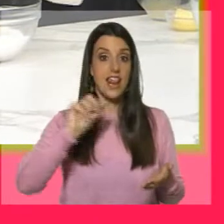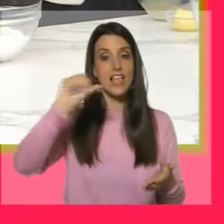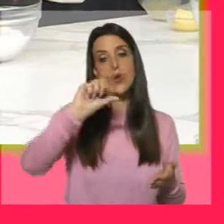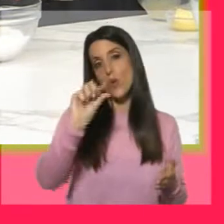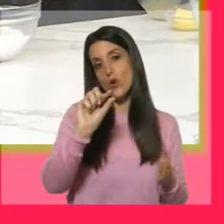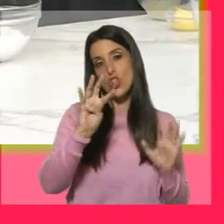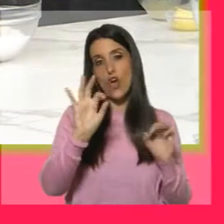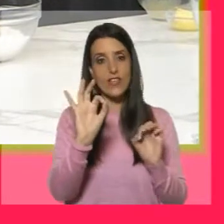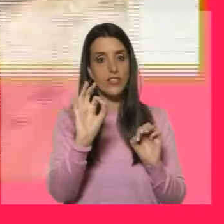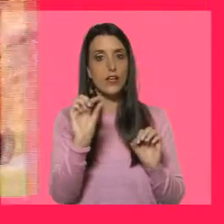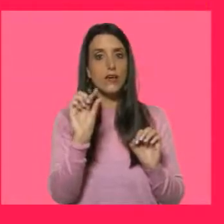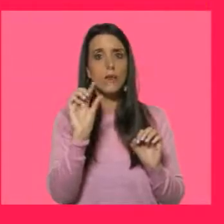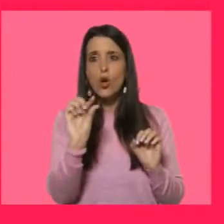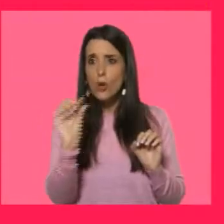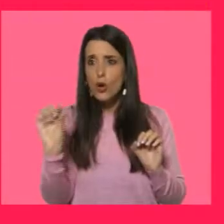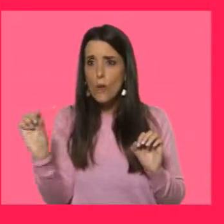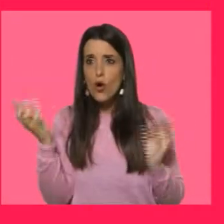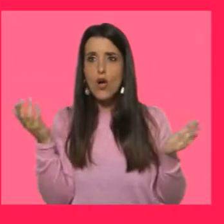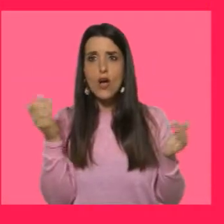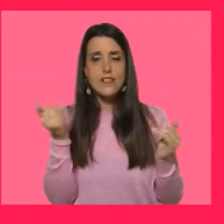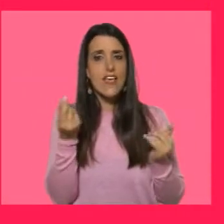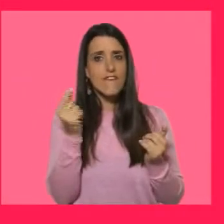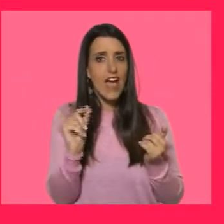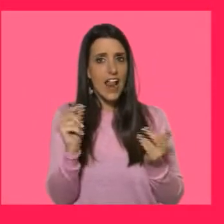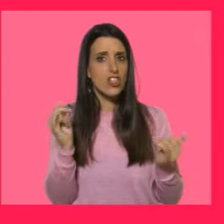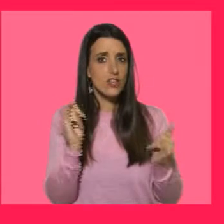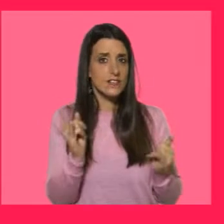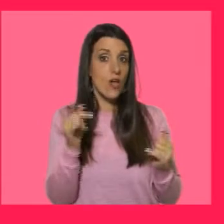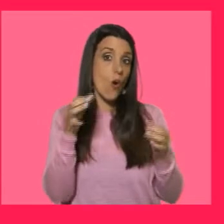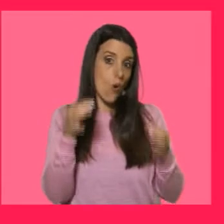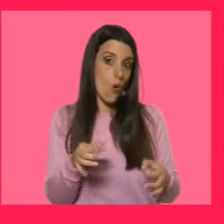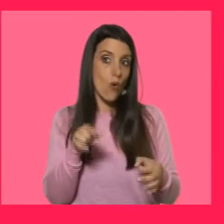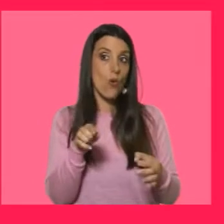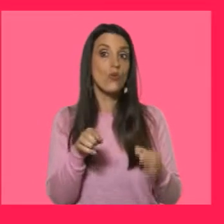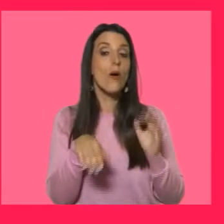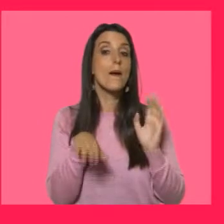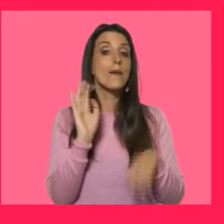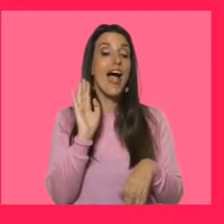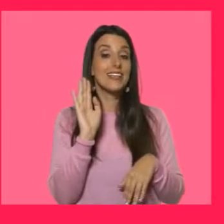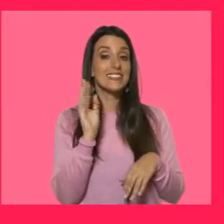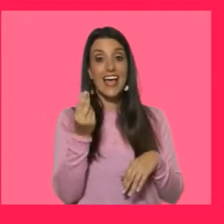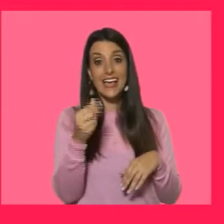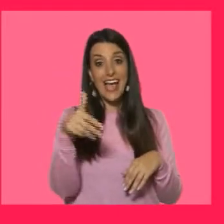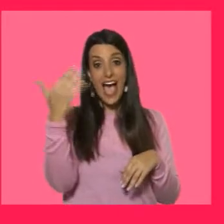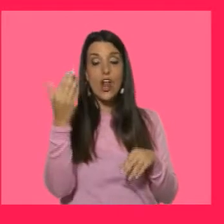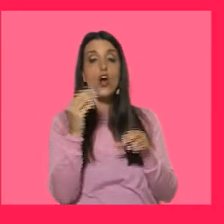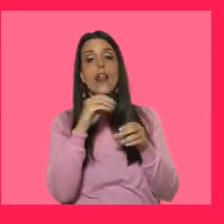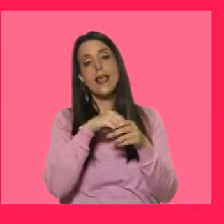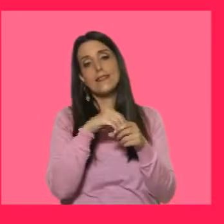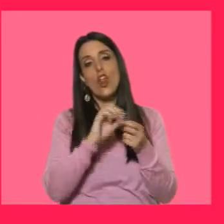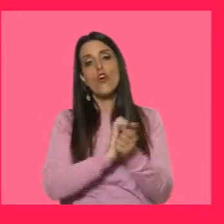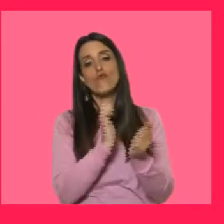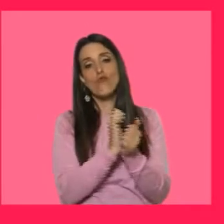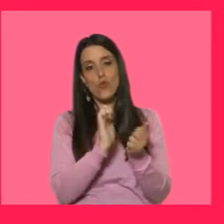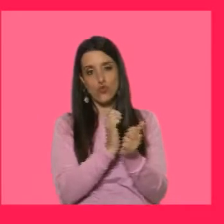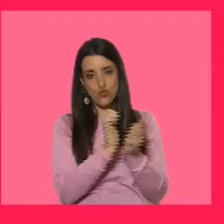son 90. Poco es poquito, chicos, súper económica esta receta. En este caso, lo que tiene más de caro, digamos, es el relleno, porque le pusimos frutos